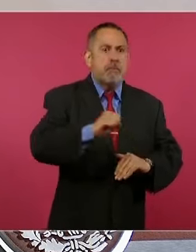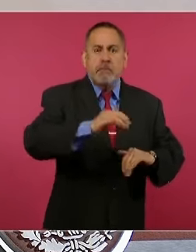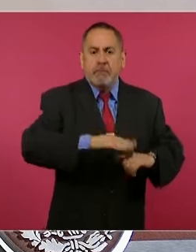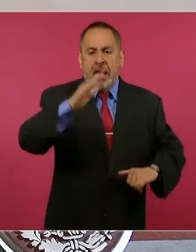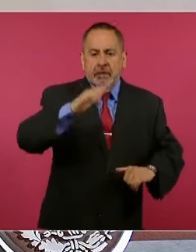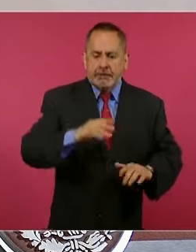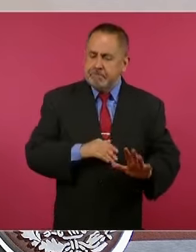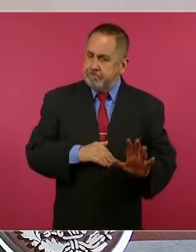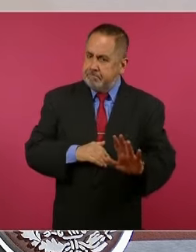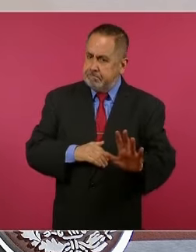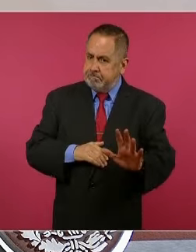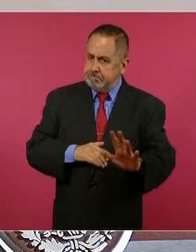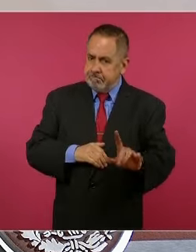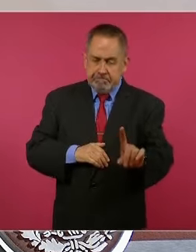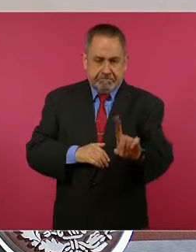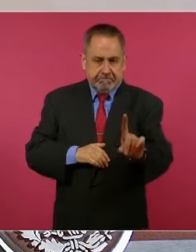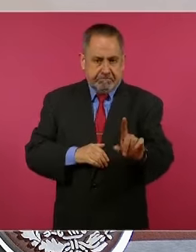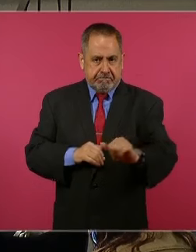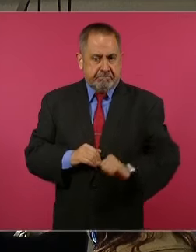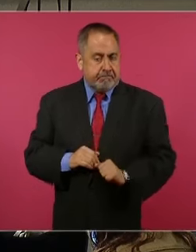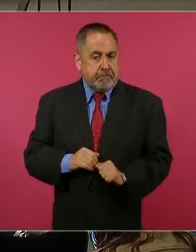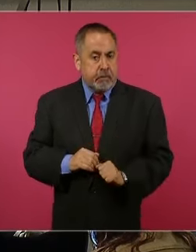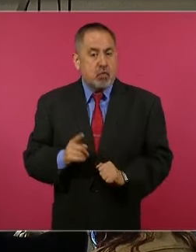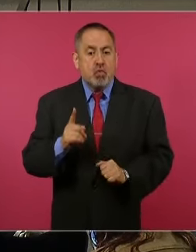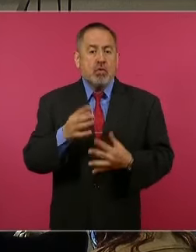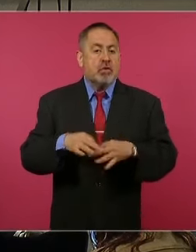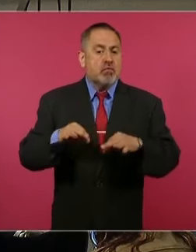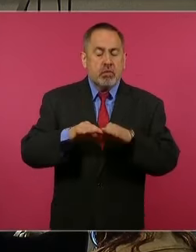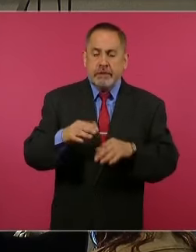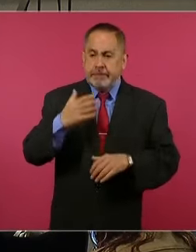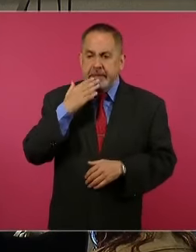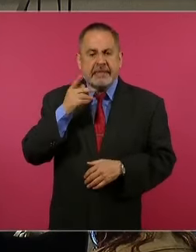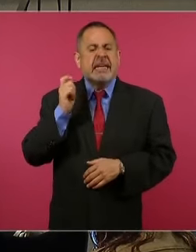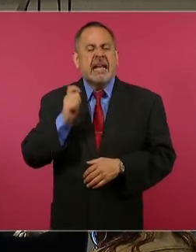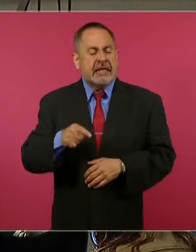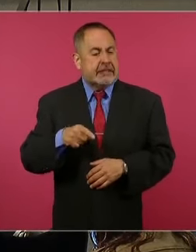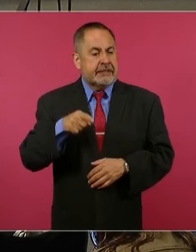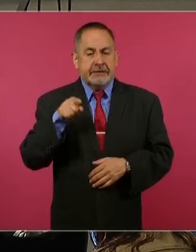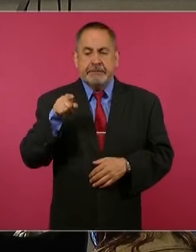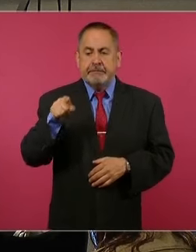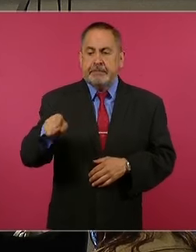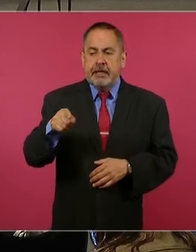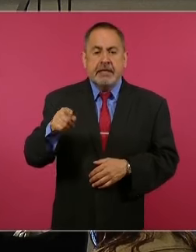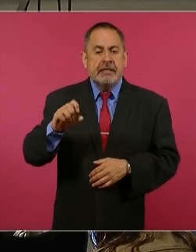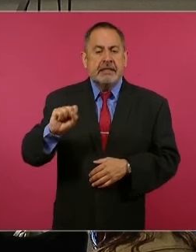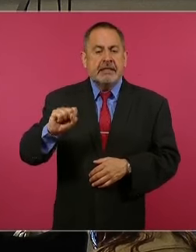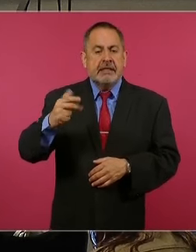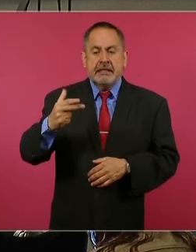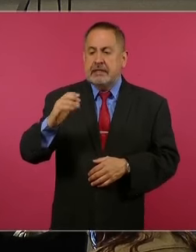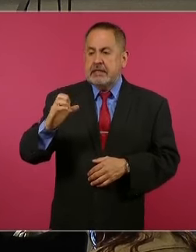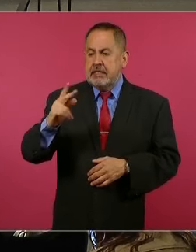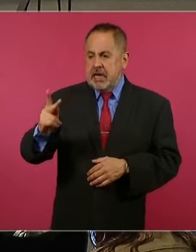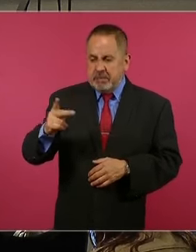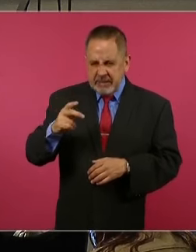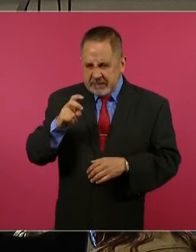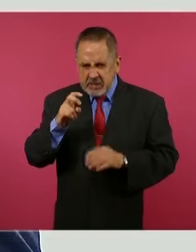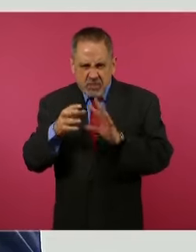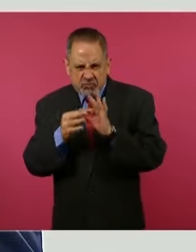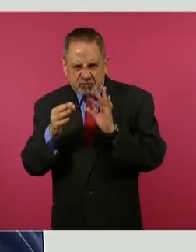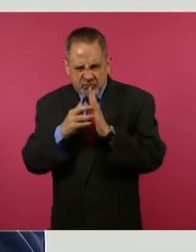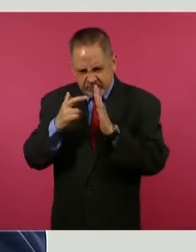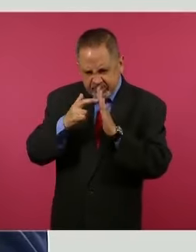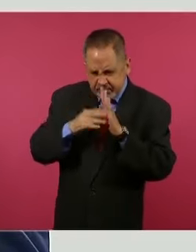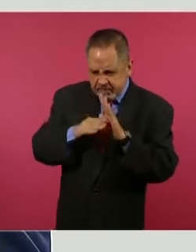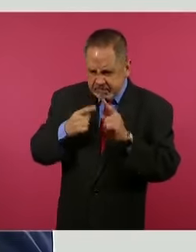refiero por ejemplo es bien importante reconocer el trabajo que están haciendo en la Secretaría de Hacienda con un rigor técnico muy